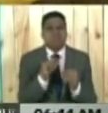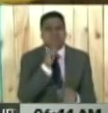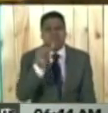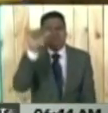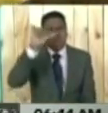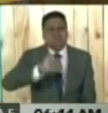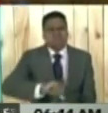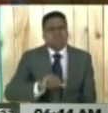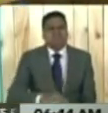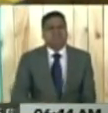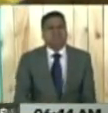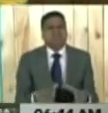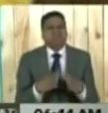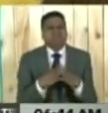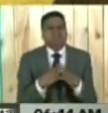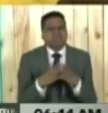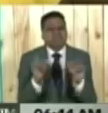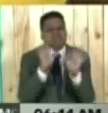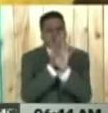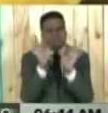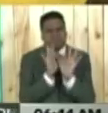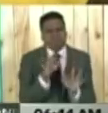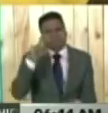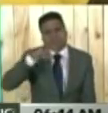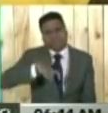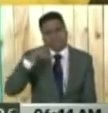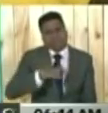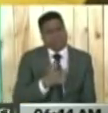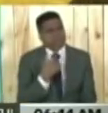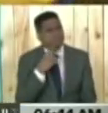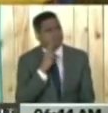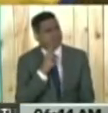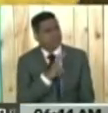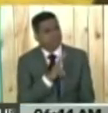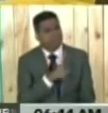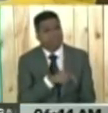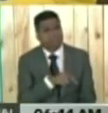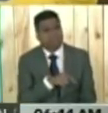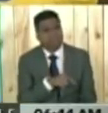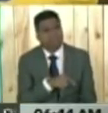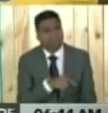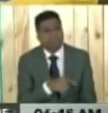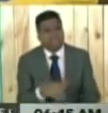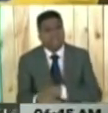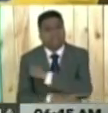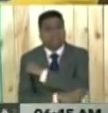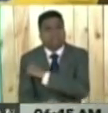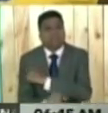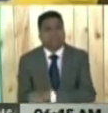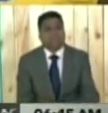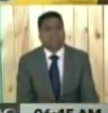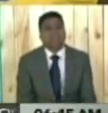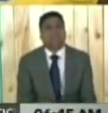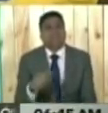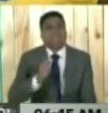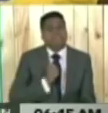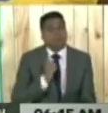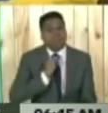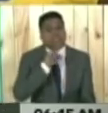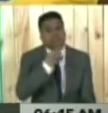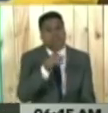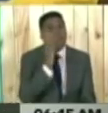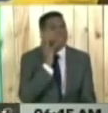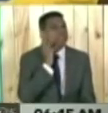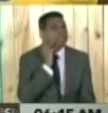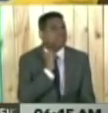sin los mecanismos validatorios necesarios, y bueno, o sea, terminar siendo un fraude. Yo quiero aprovechar tu experiencia para hacer una